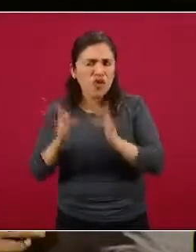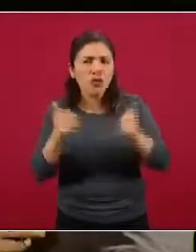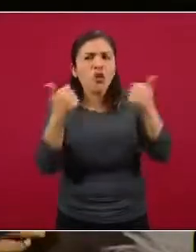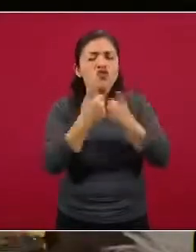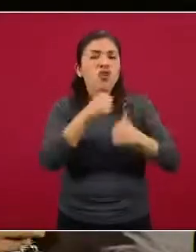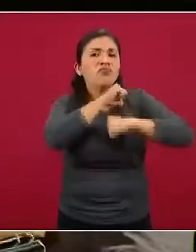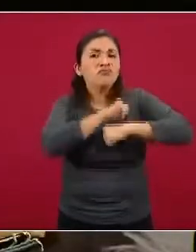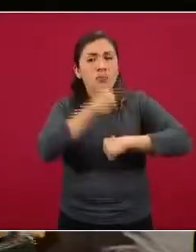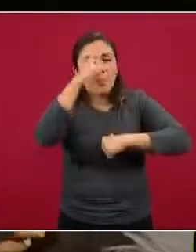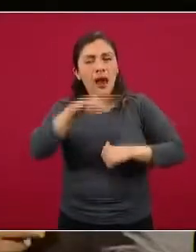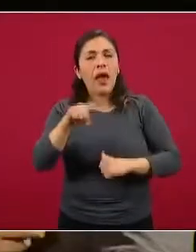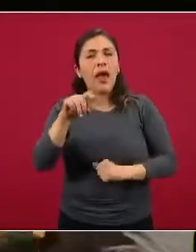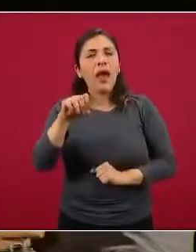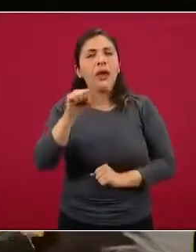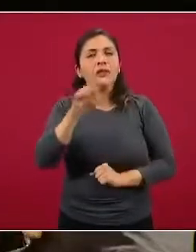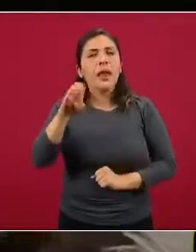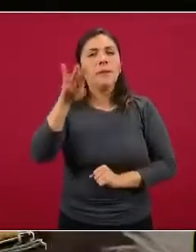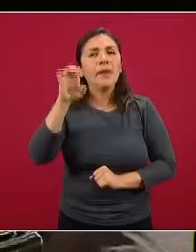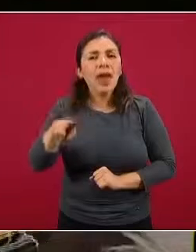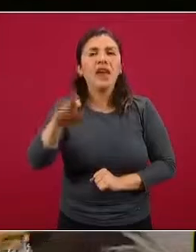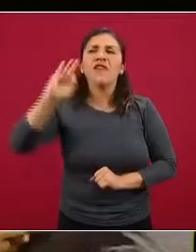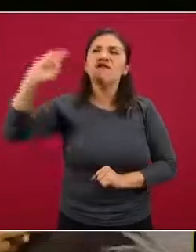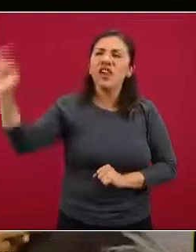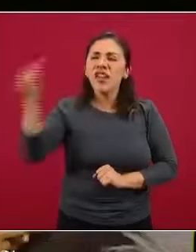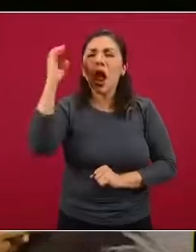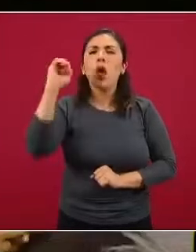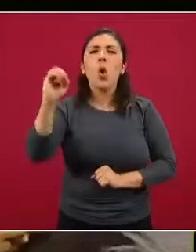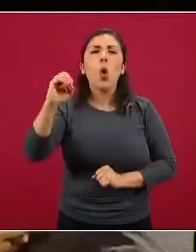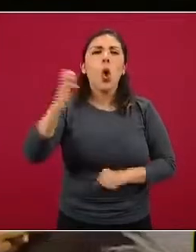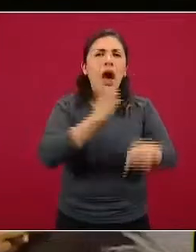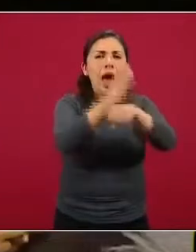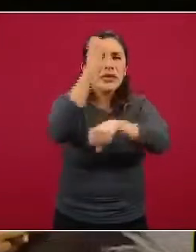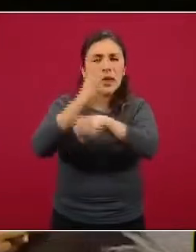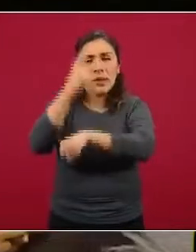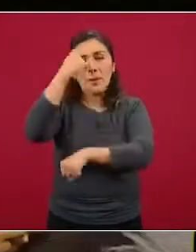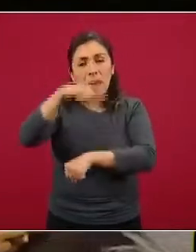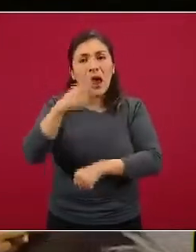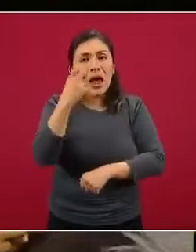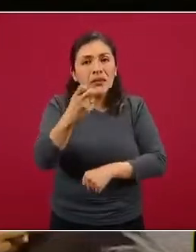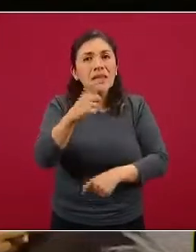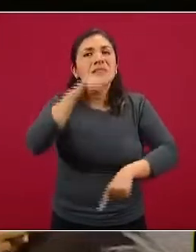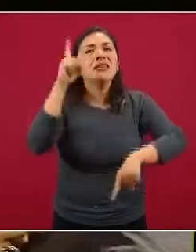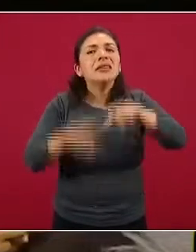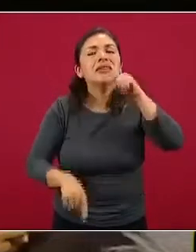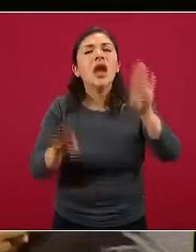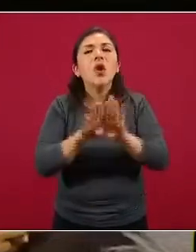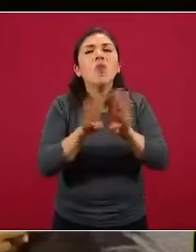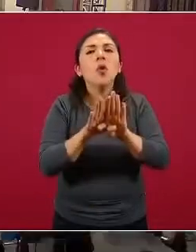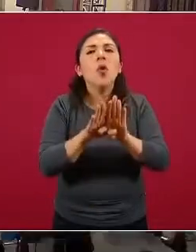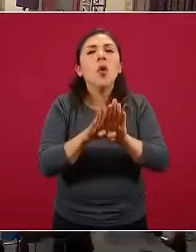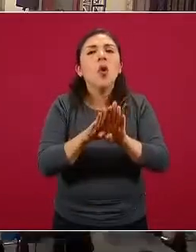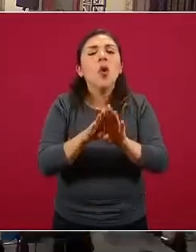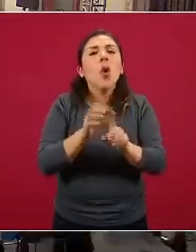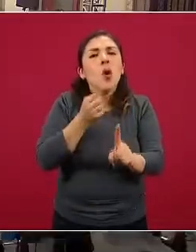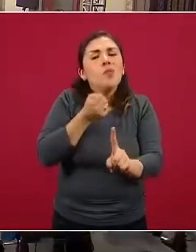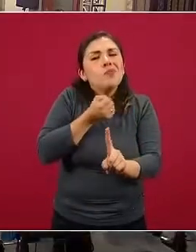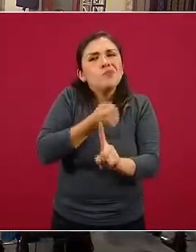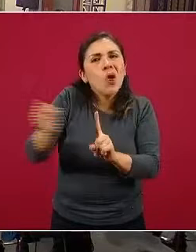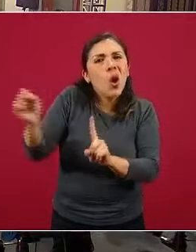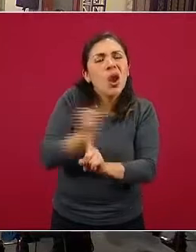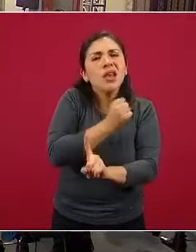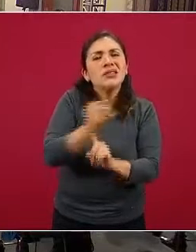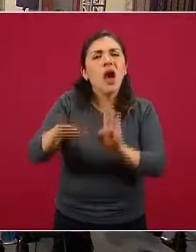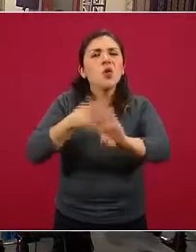autoridades de bienestar social, sea federal o estatal, y se mitigue esta cuestión de la violencia de género que ha